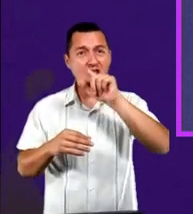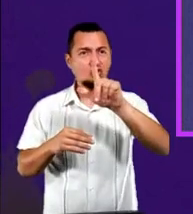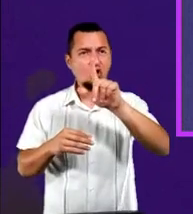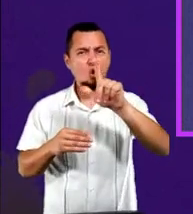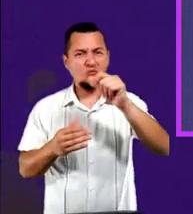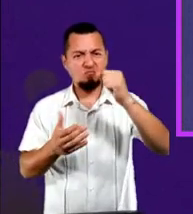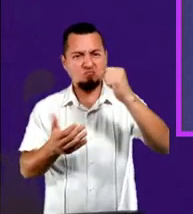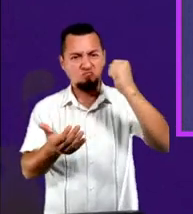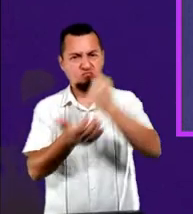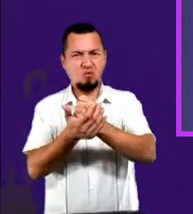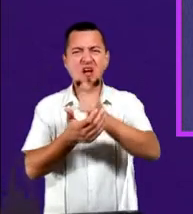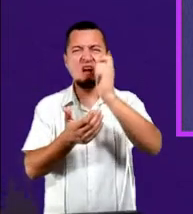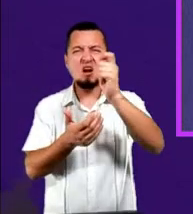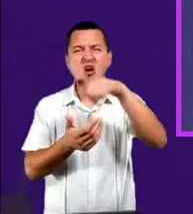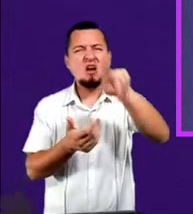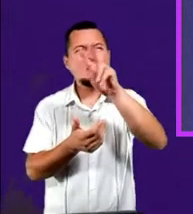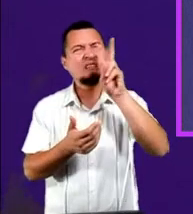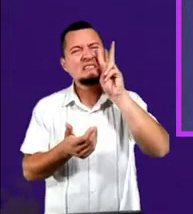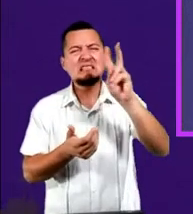repaso.